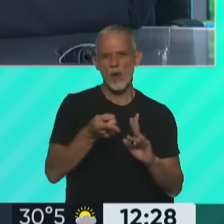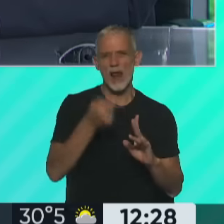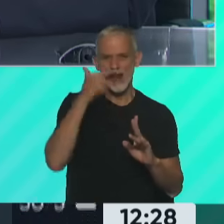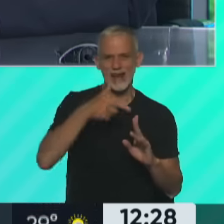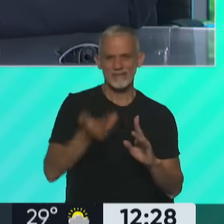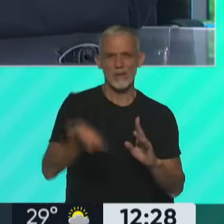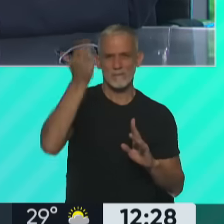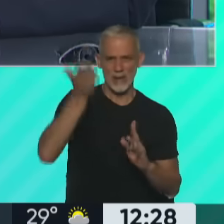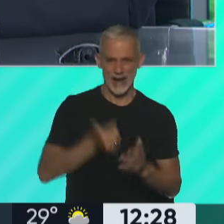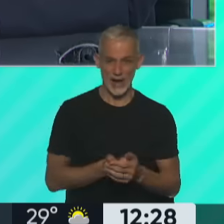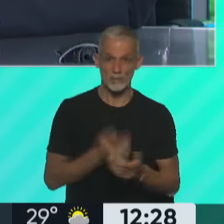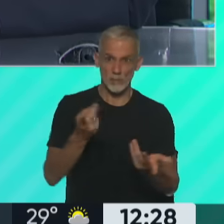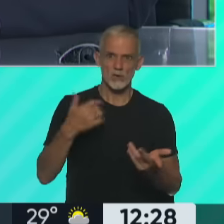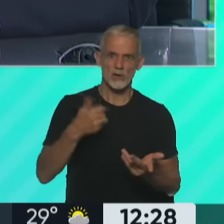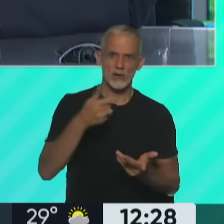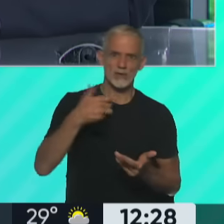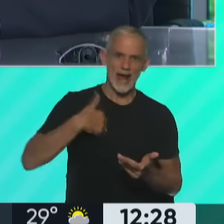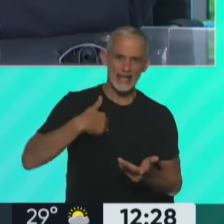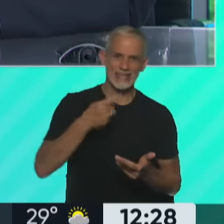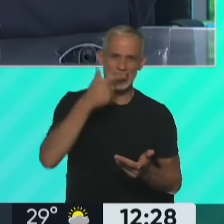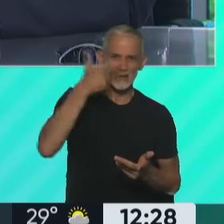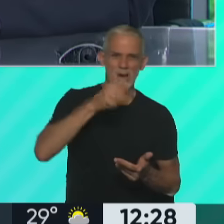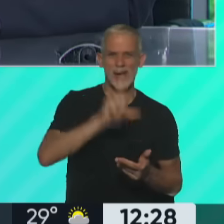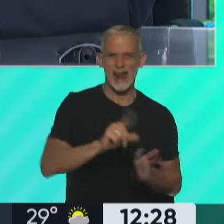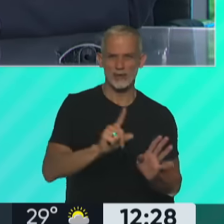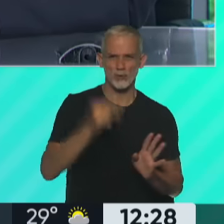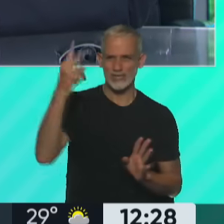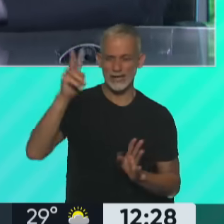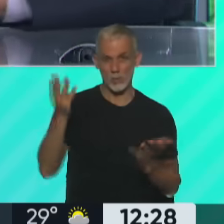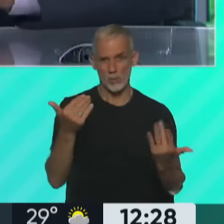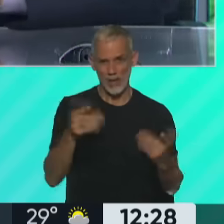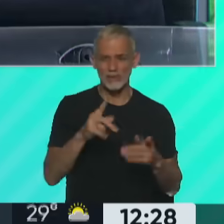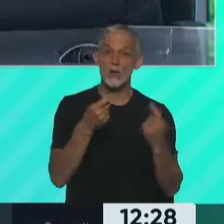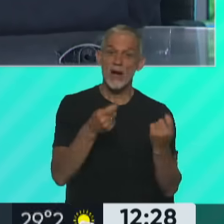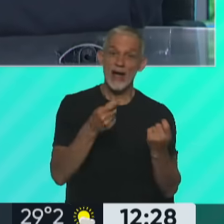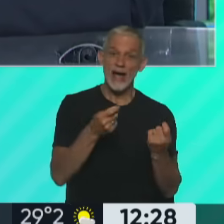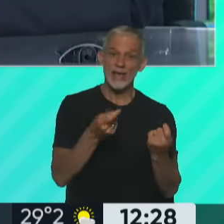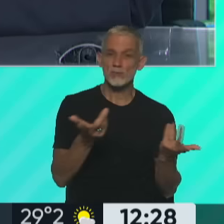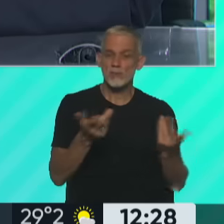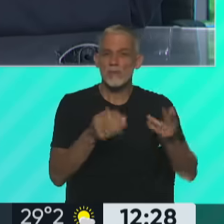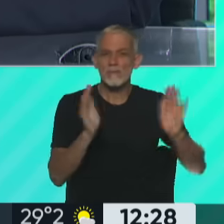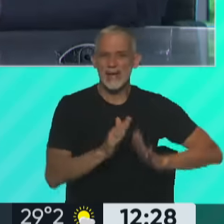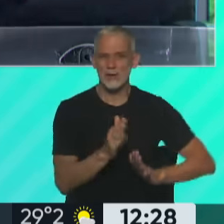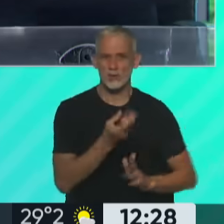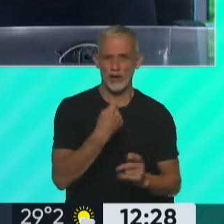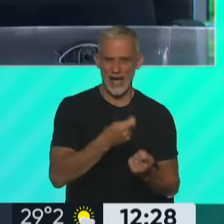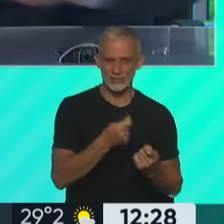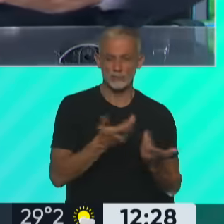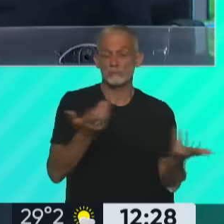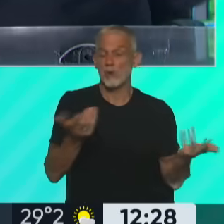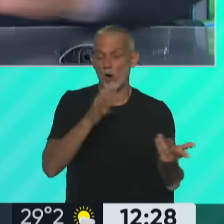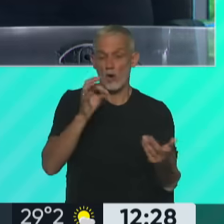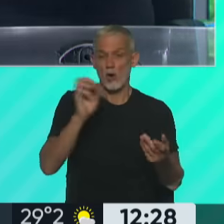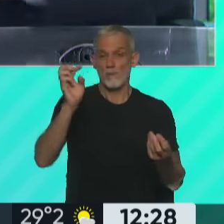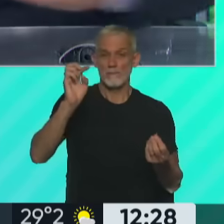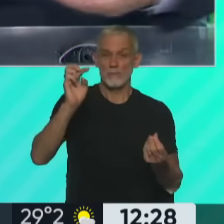eso el combustible en Argentina puede ser más barato que en el exterior, porque se produce a menor costo, Claro. salvo que devalúes,